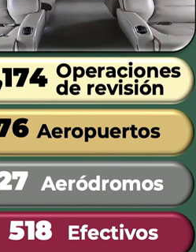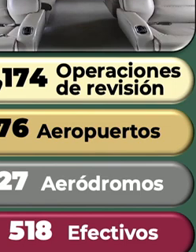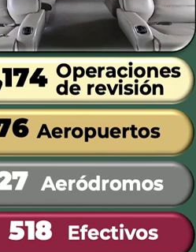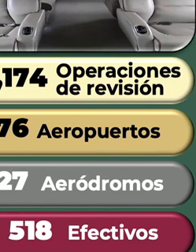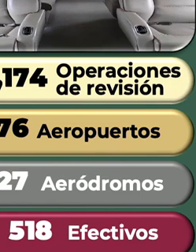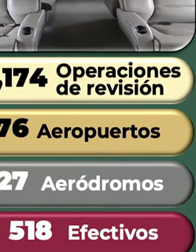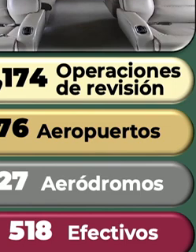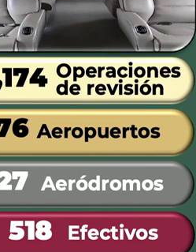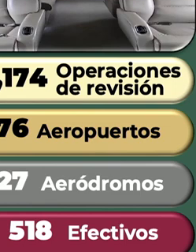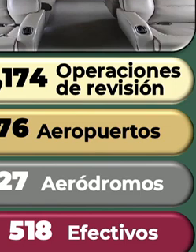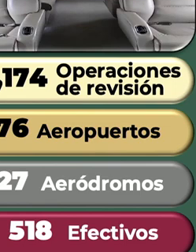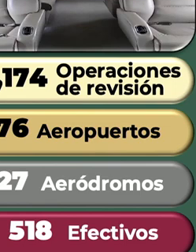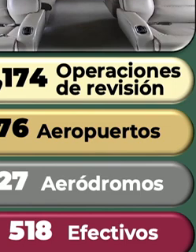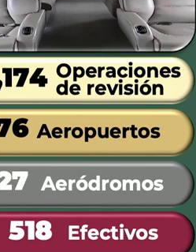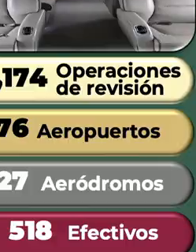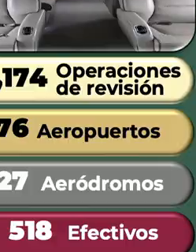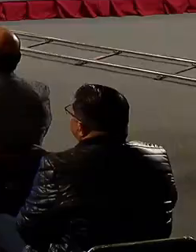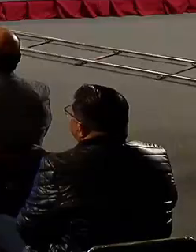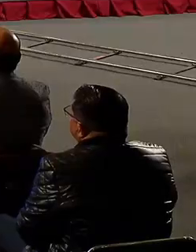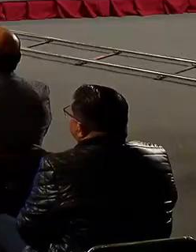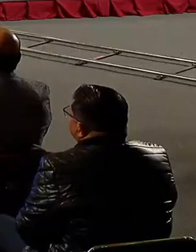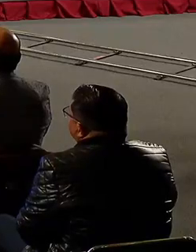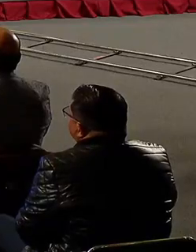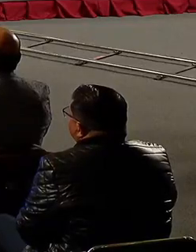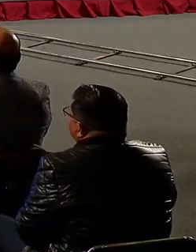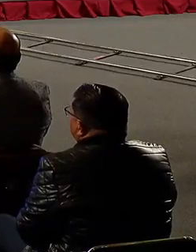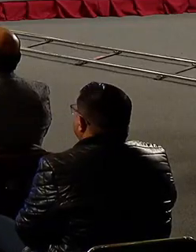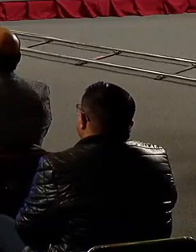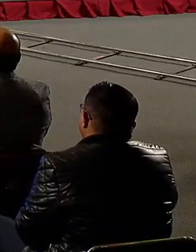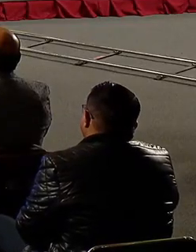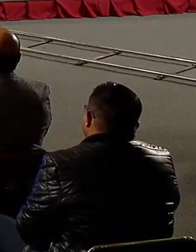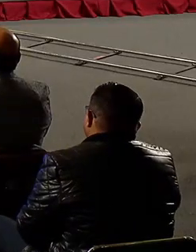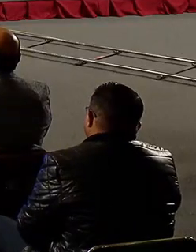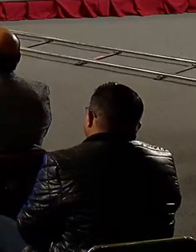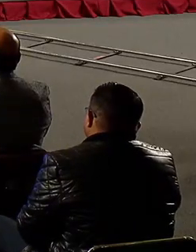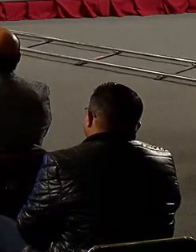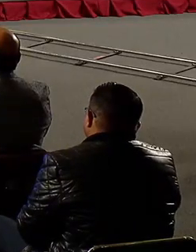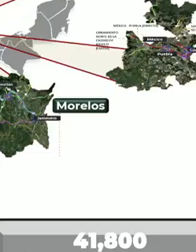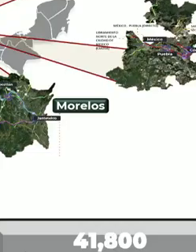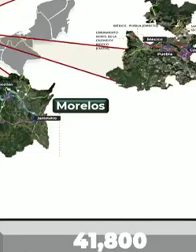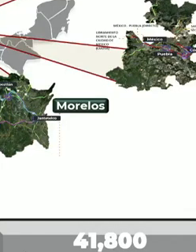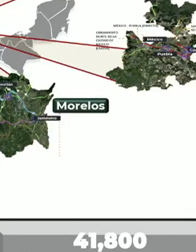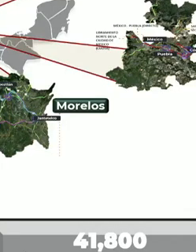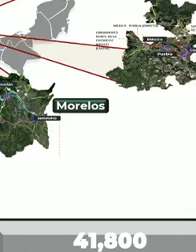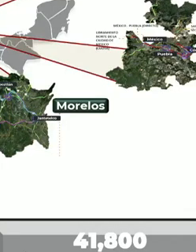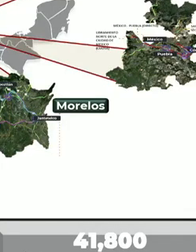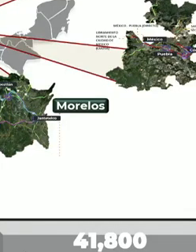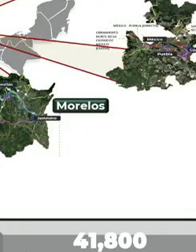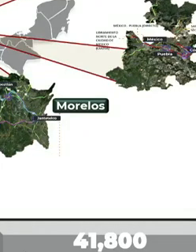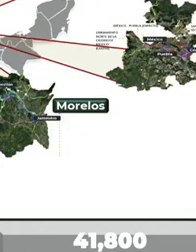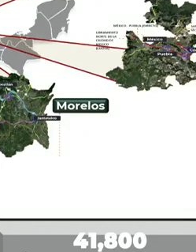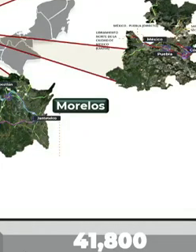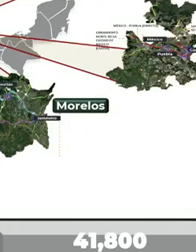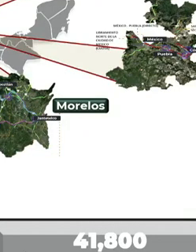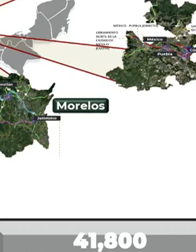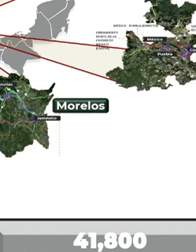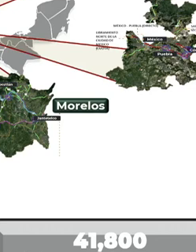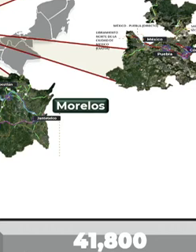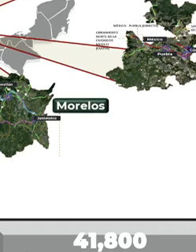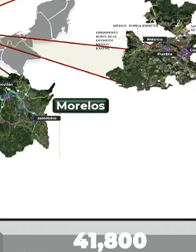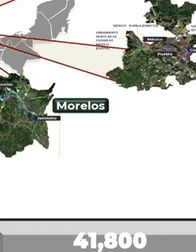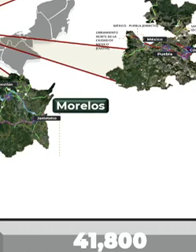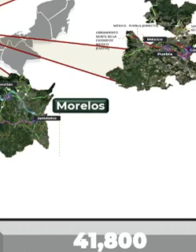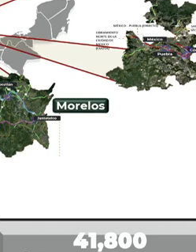llevaron a cabo 11 mil 153 operaciones y se recorrieron 41 mil 800 kilómetros carreteros con